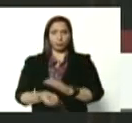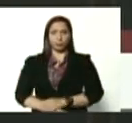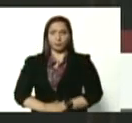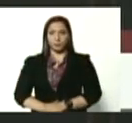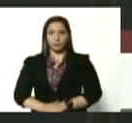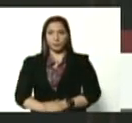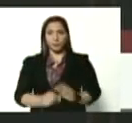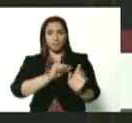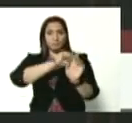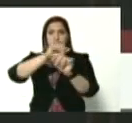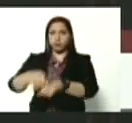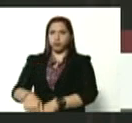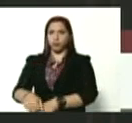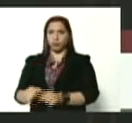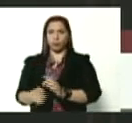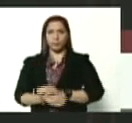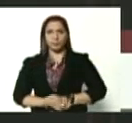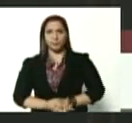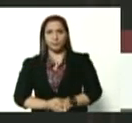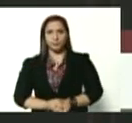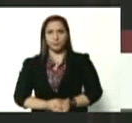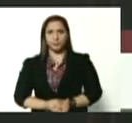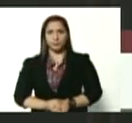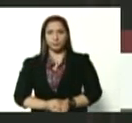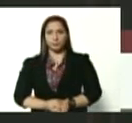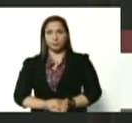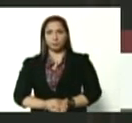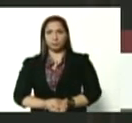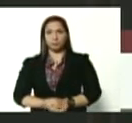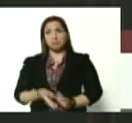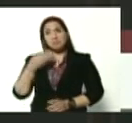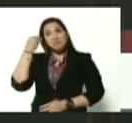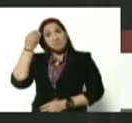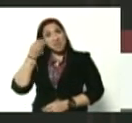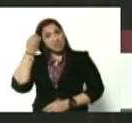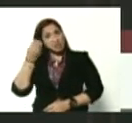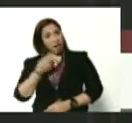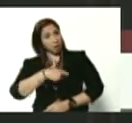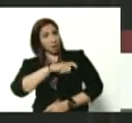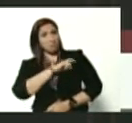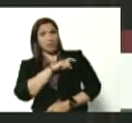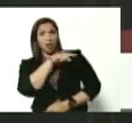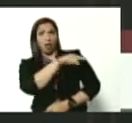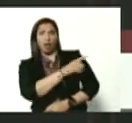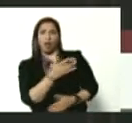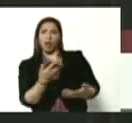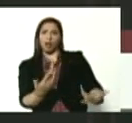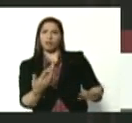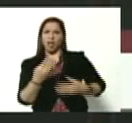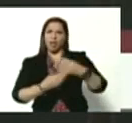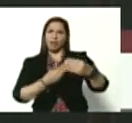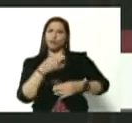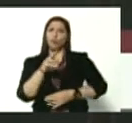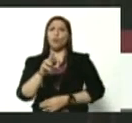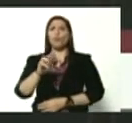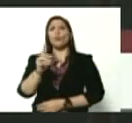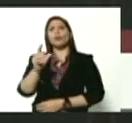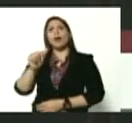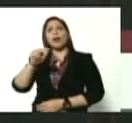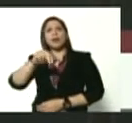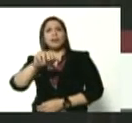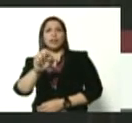derrotado creyeron ellos que lo he hecho por una meta tenía pie de barro por eso se vinieron